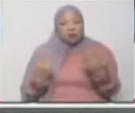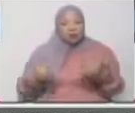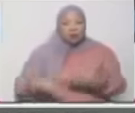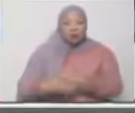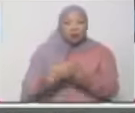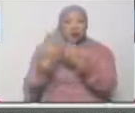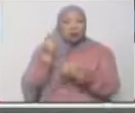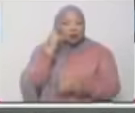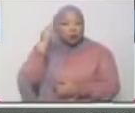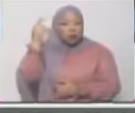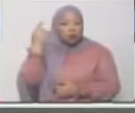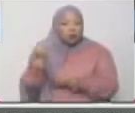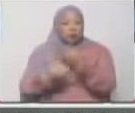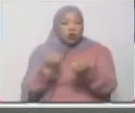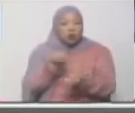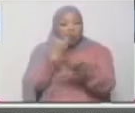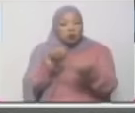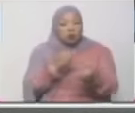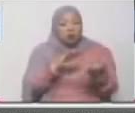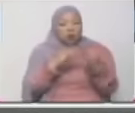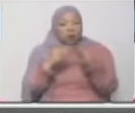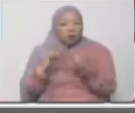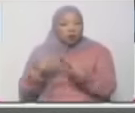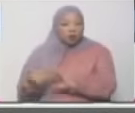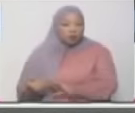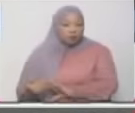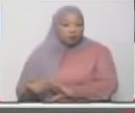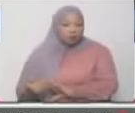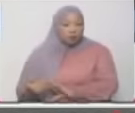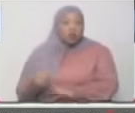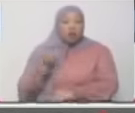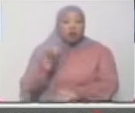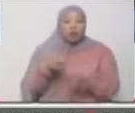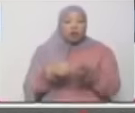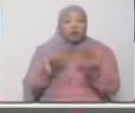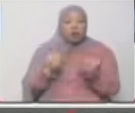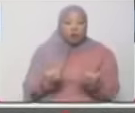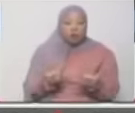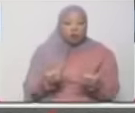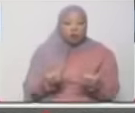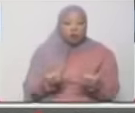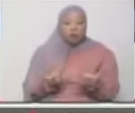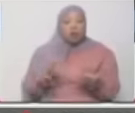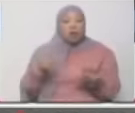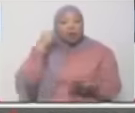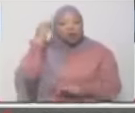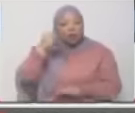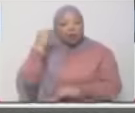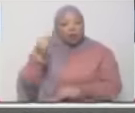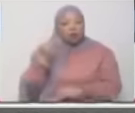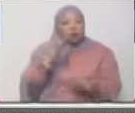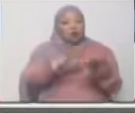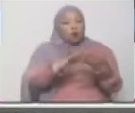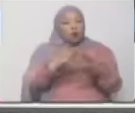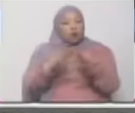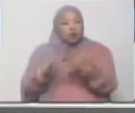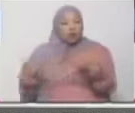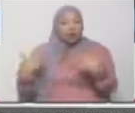idea de los consejos comunales. Y en el 2009 ya él piensa algo superior,